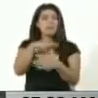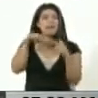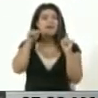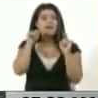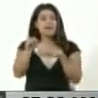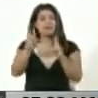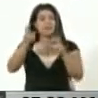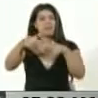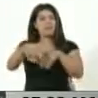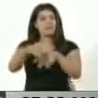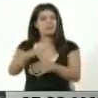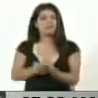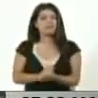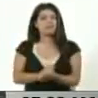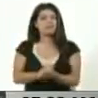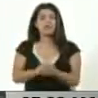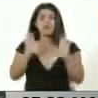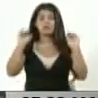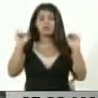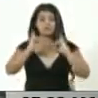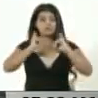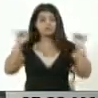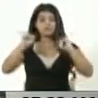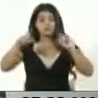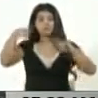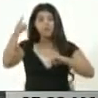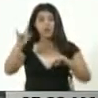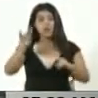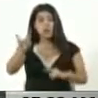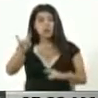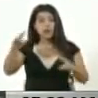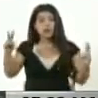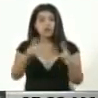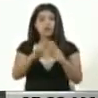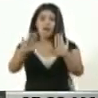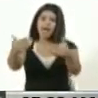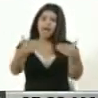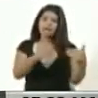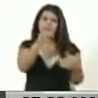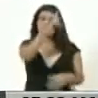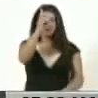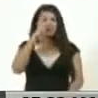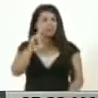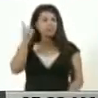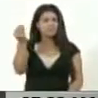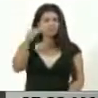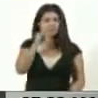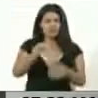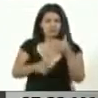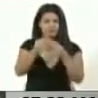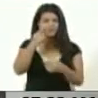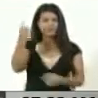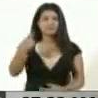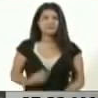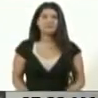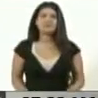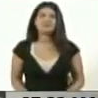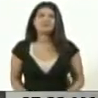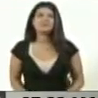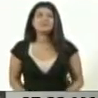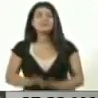esa manifestación. Nos despedimos hasta el próximo lunes, pero vamos antes con Verónica Chacón Casio, que nos tiene más información. Gracias, Arín.